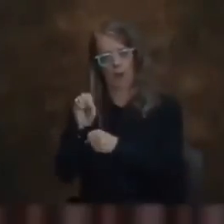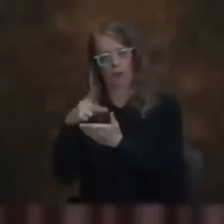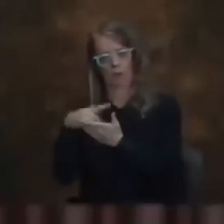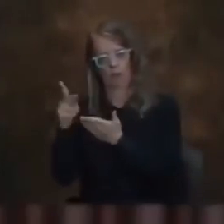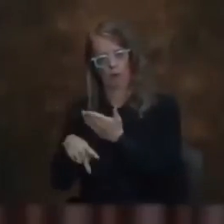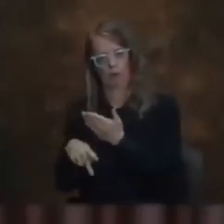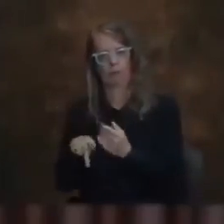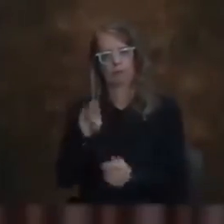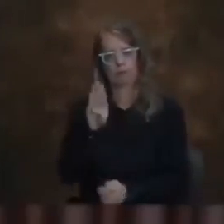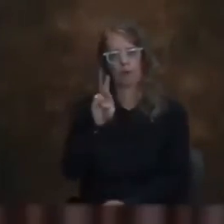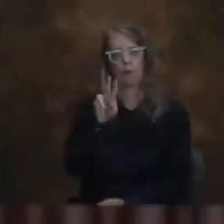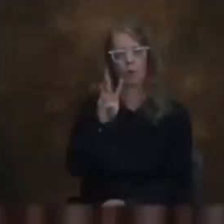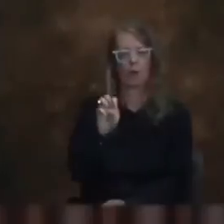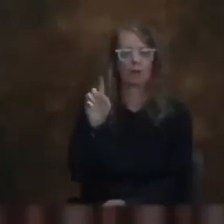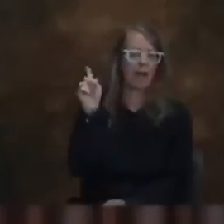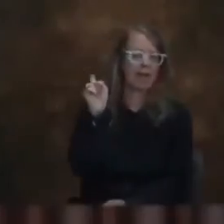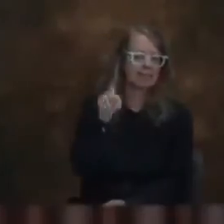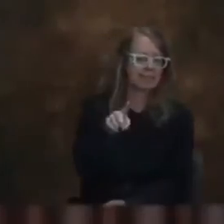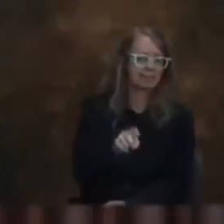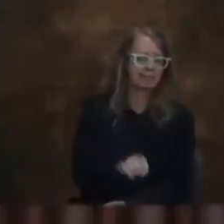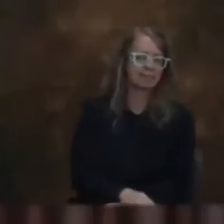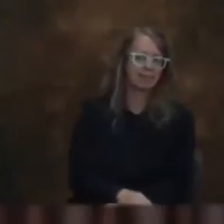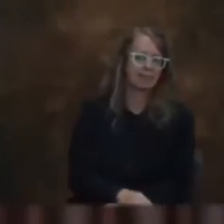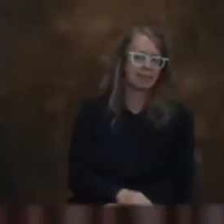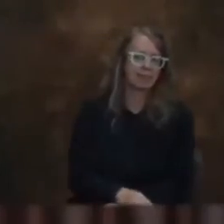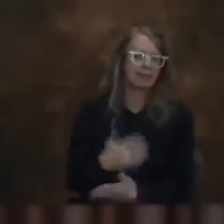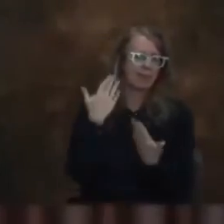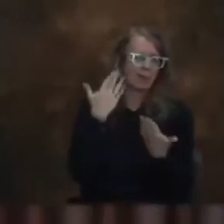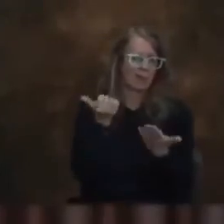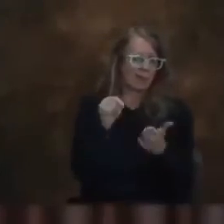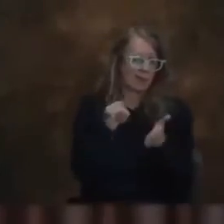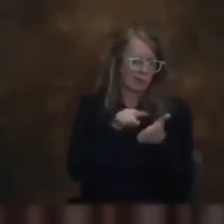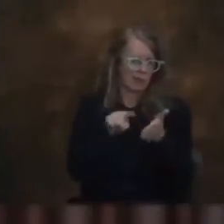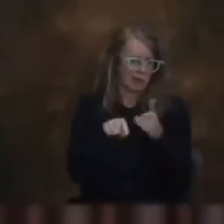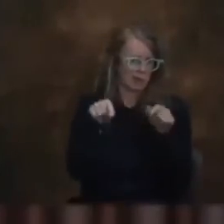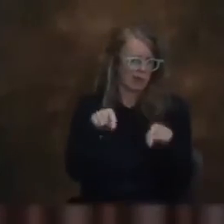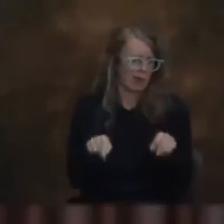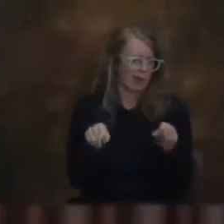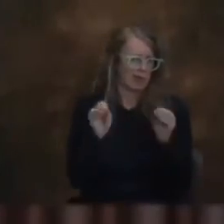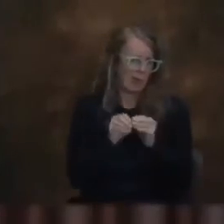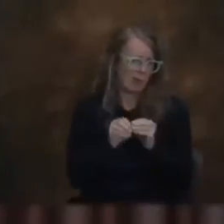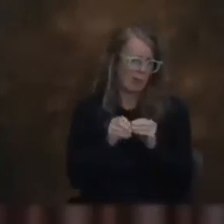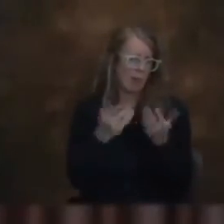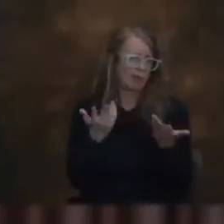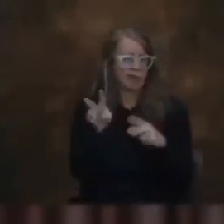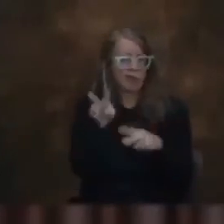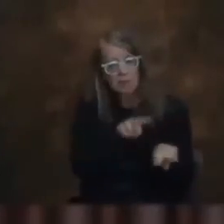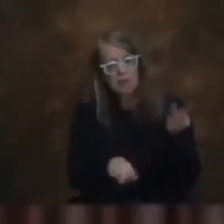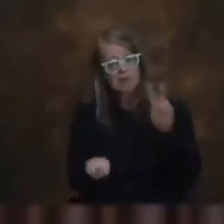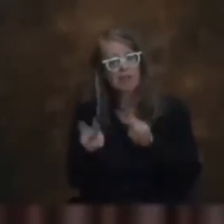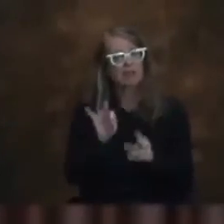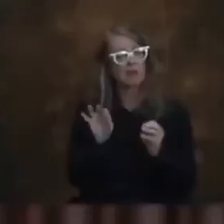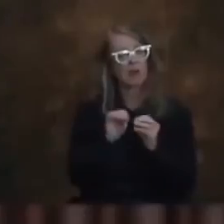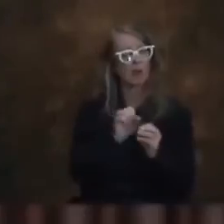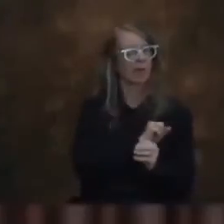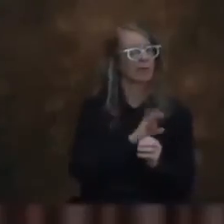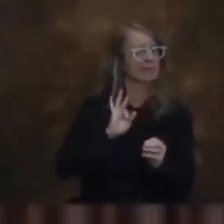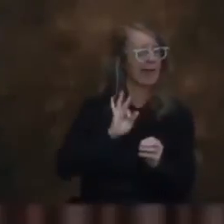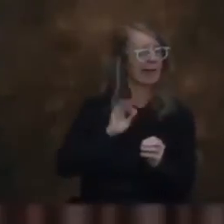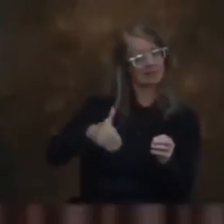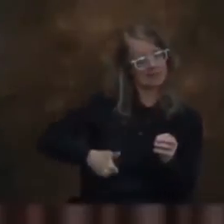si tenemos no sé si tenemos estudios información sobre esto o alguna información de lo que tú has